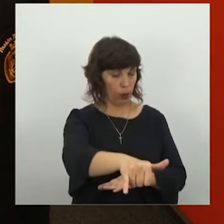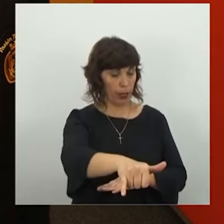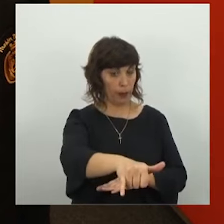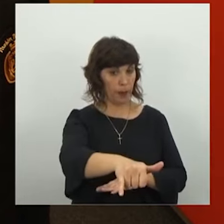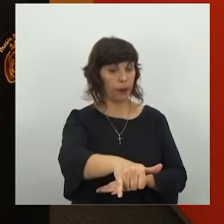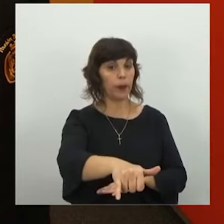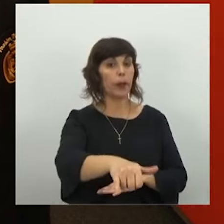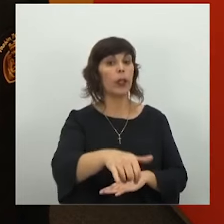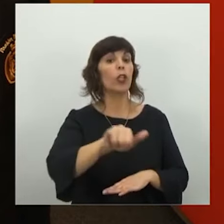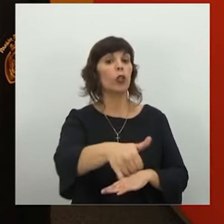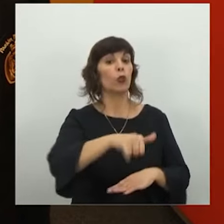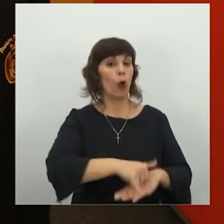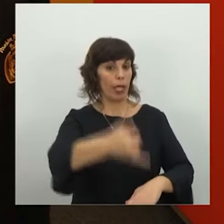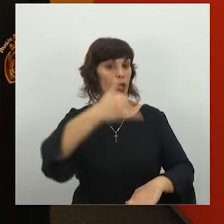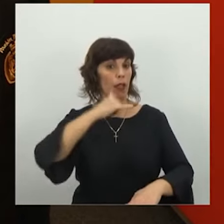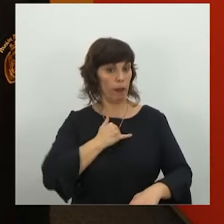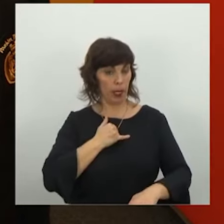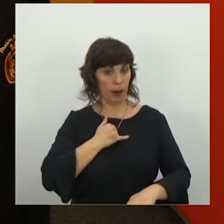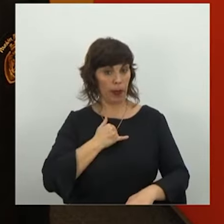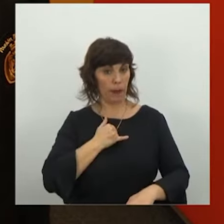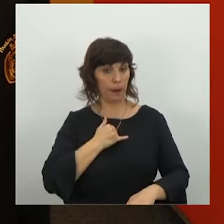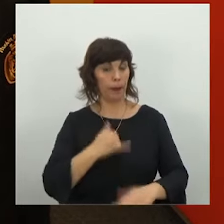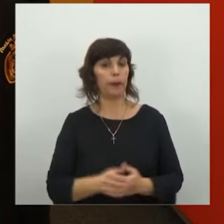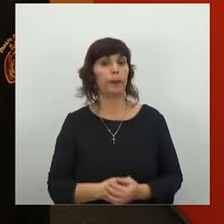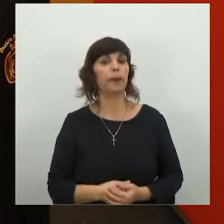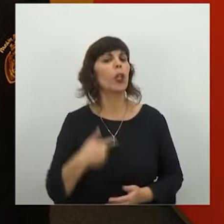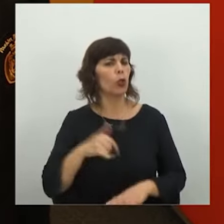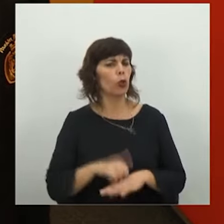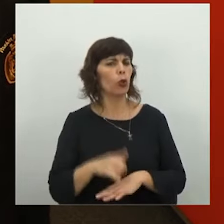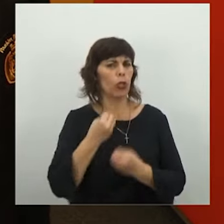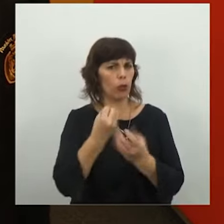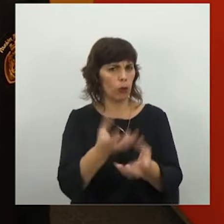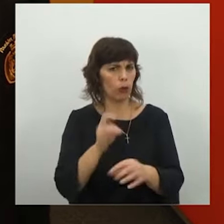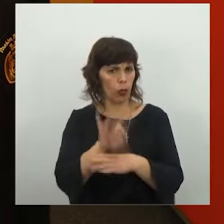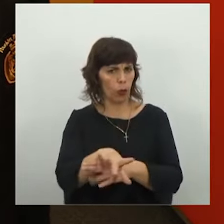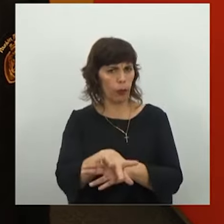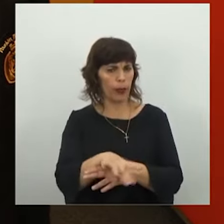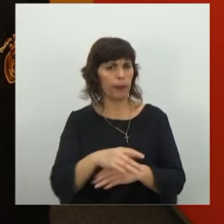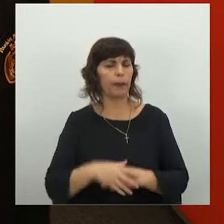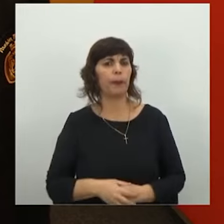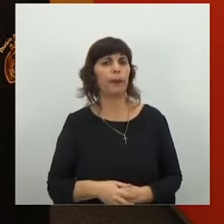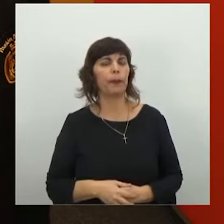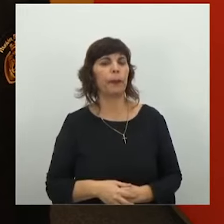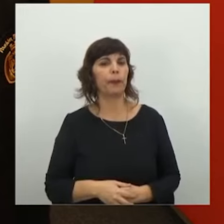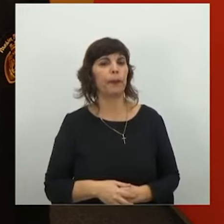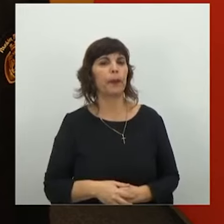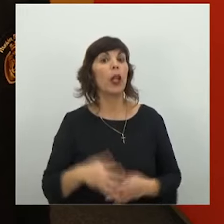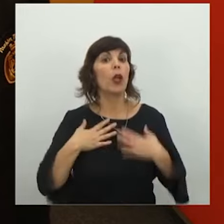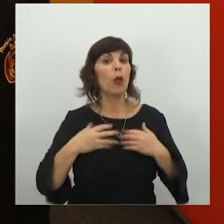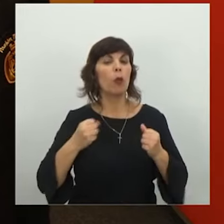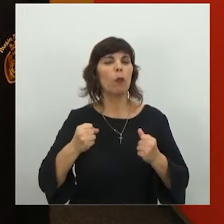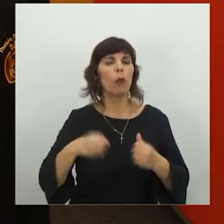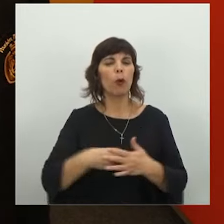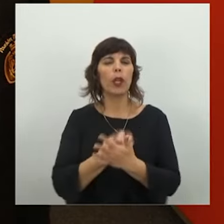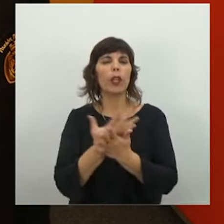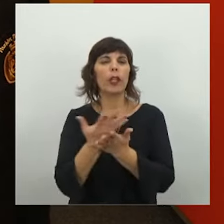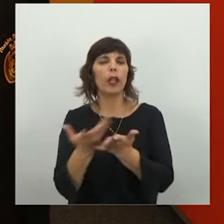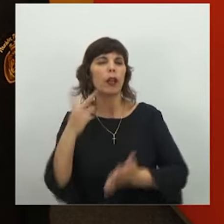gracia, yo te lo envío, para que puedas proclamar la gracia y para que puedas ver el poder de la gracia, o como